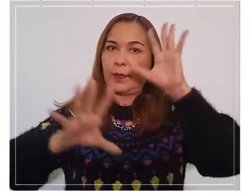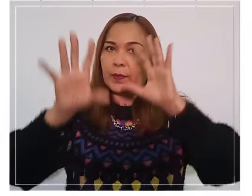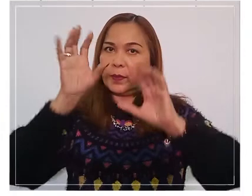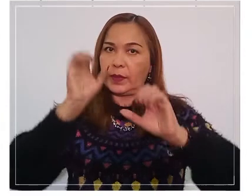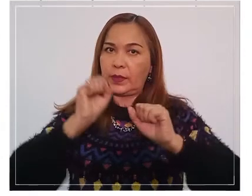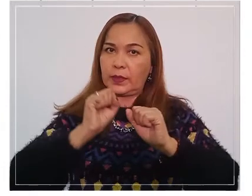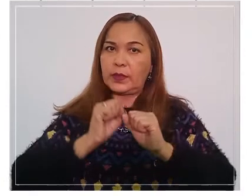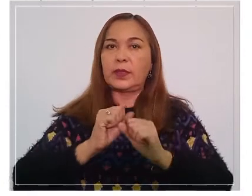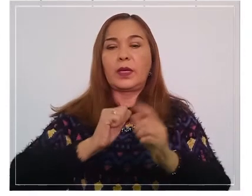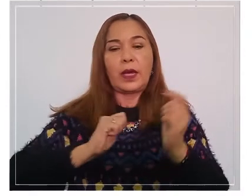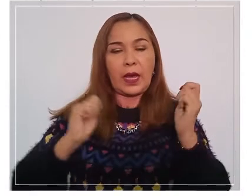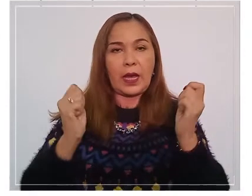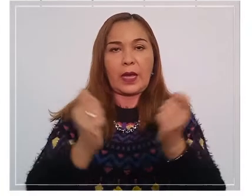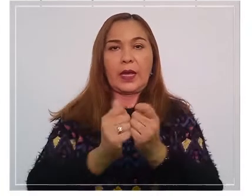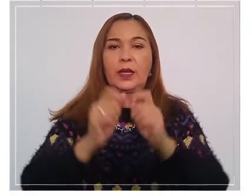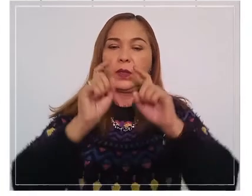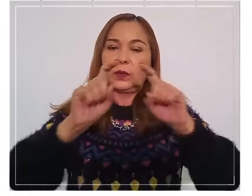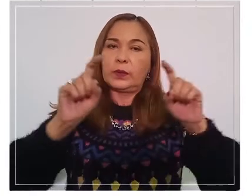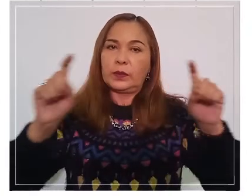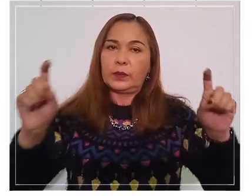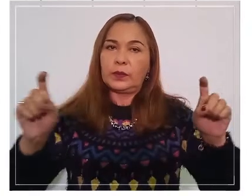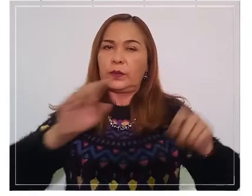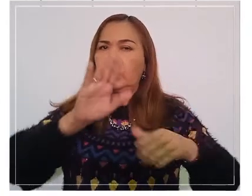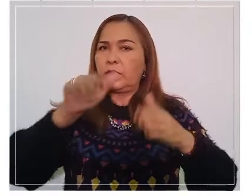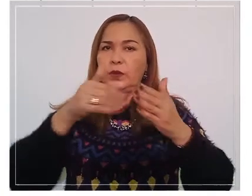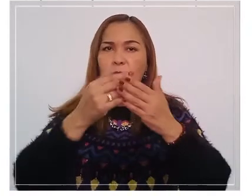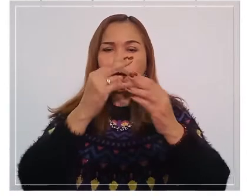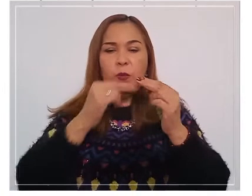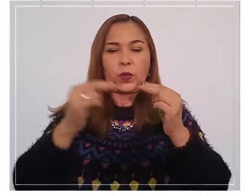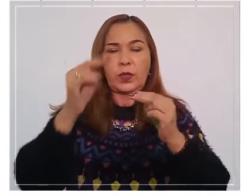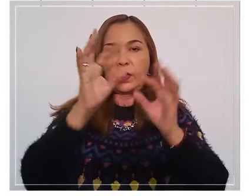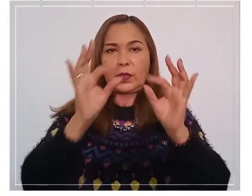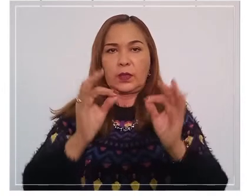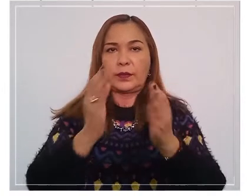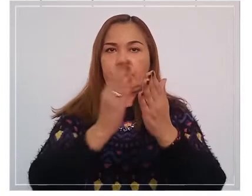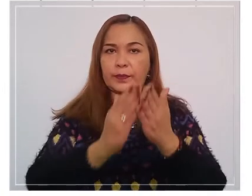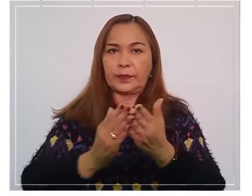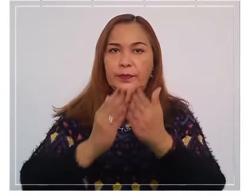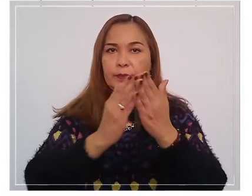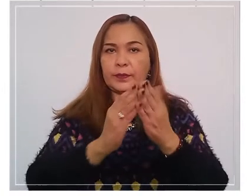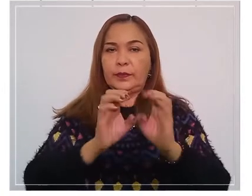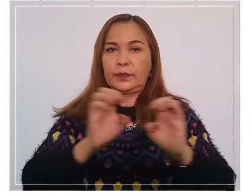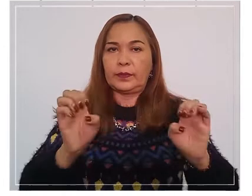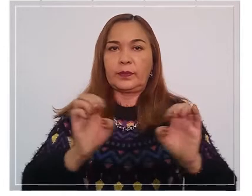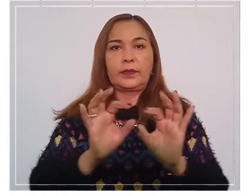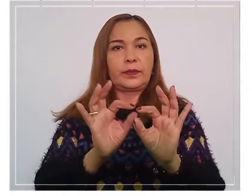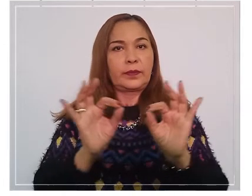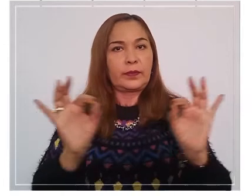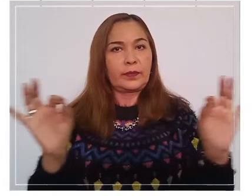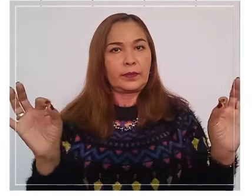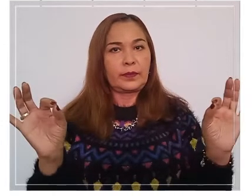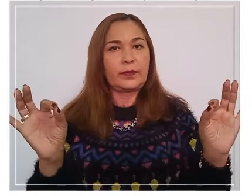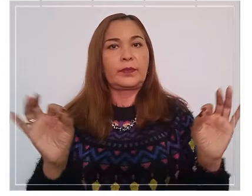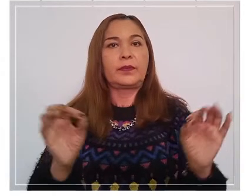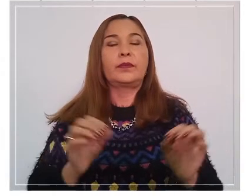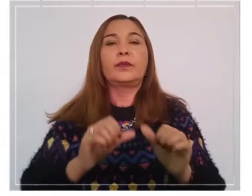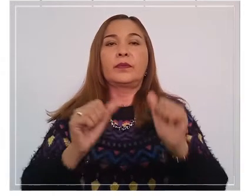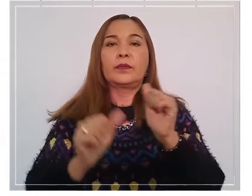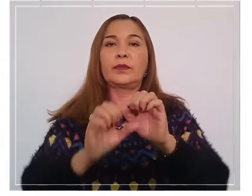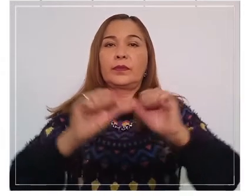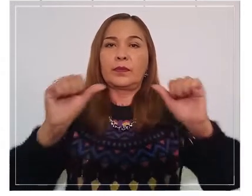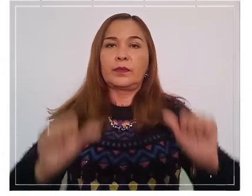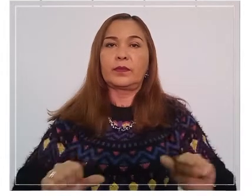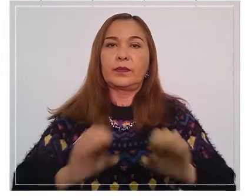y las áreas de formación en todos los niveles y modalidades de educación especial del subsistema